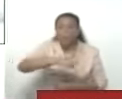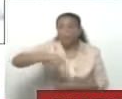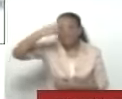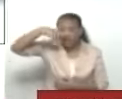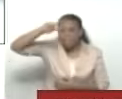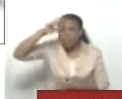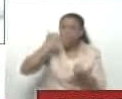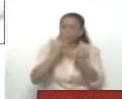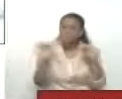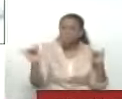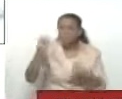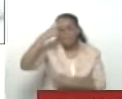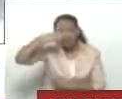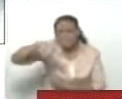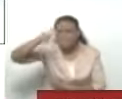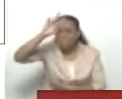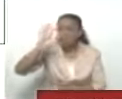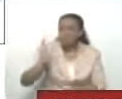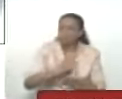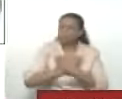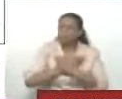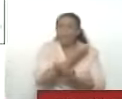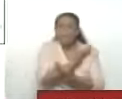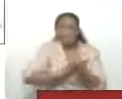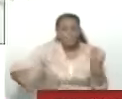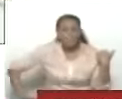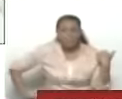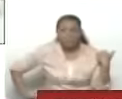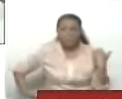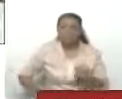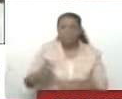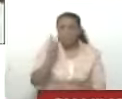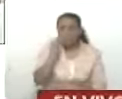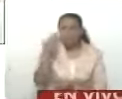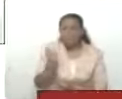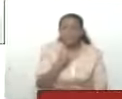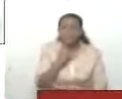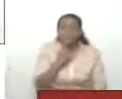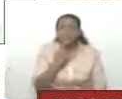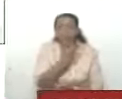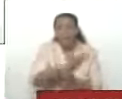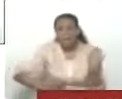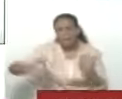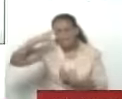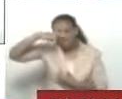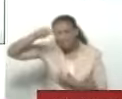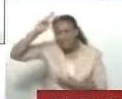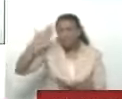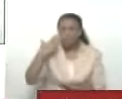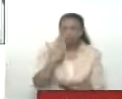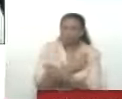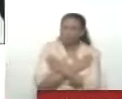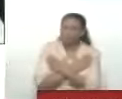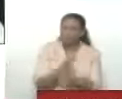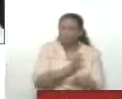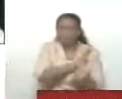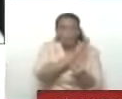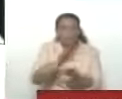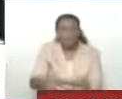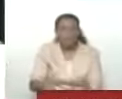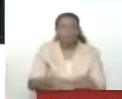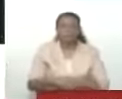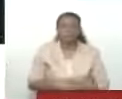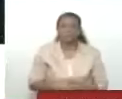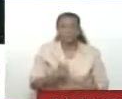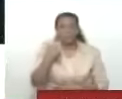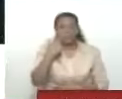la independencia, a la soberanía de México, al presidente López Obrador. Toda nuestra solidaridad. Y bueno,